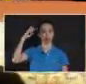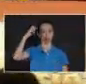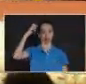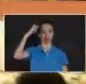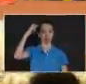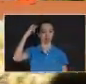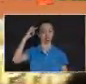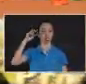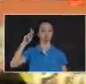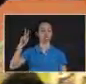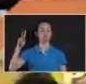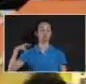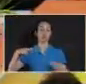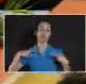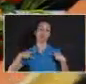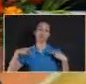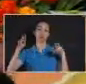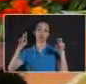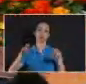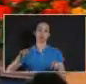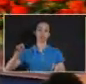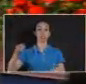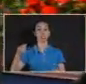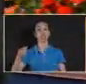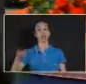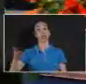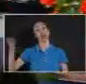Y hay gente que ha profetizado.